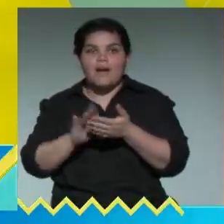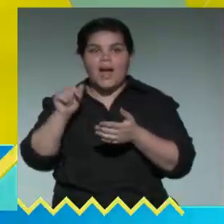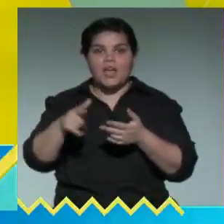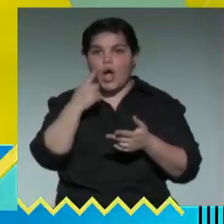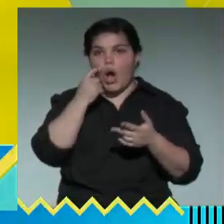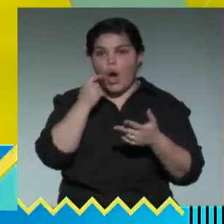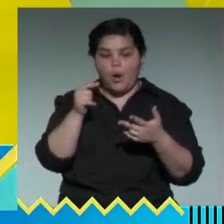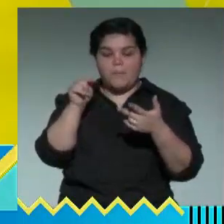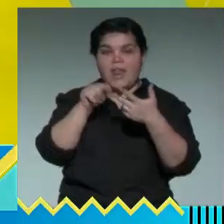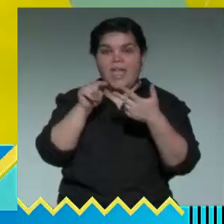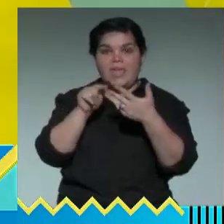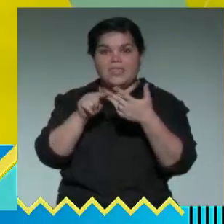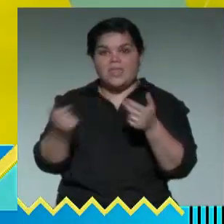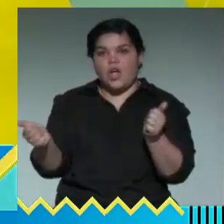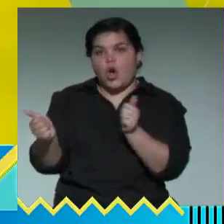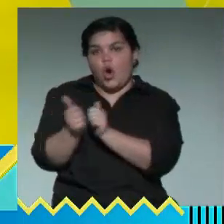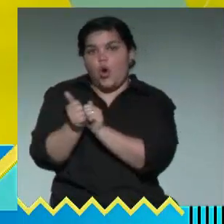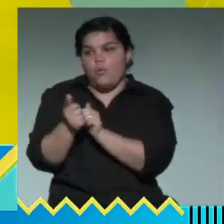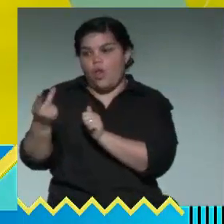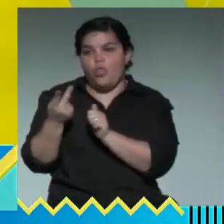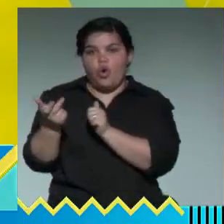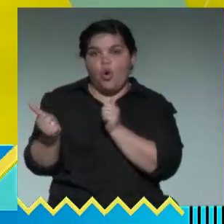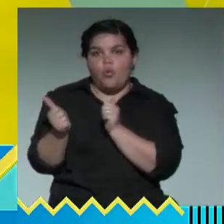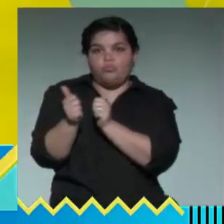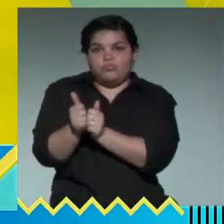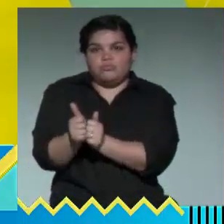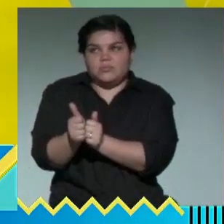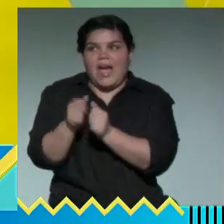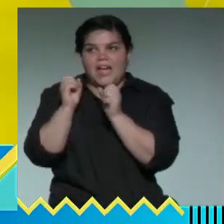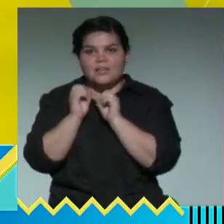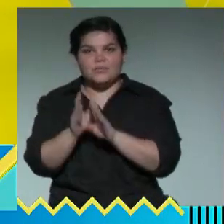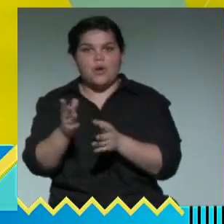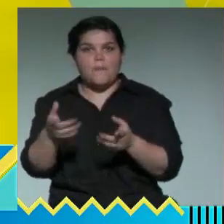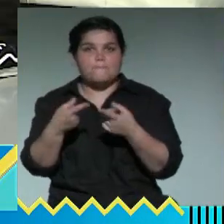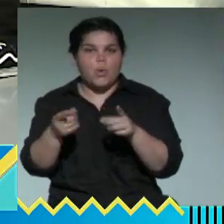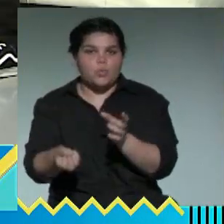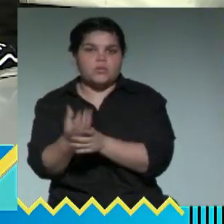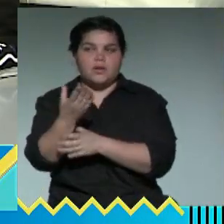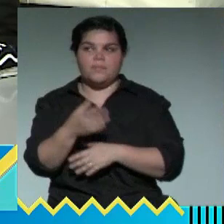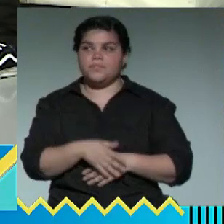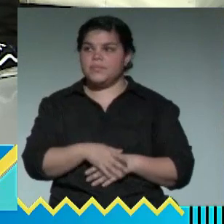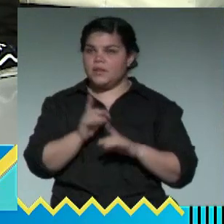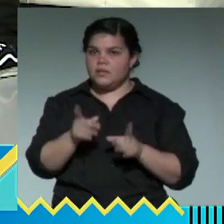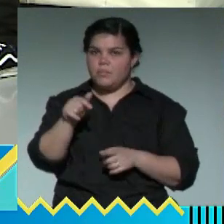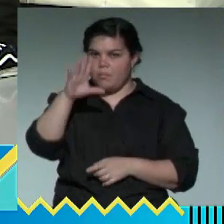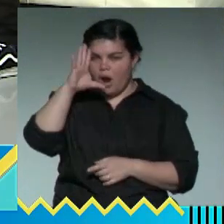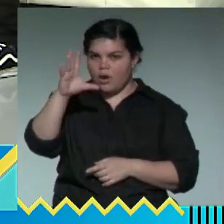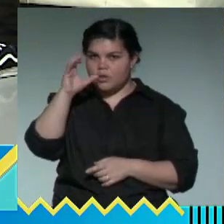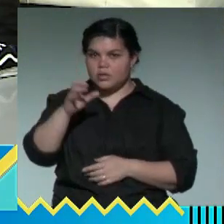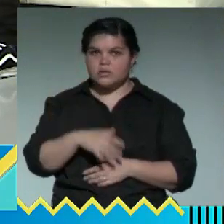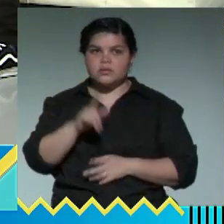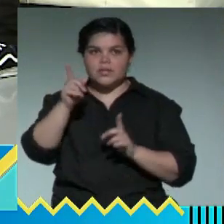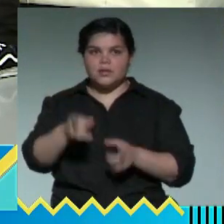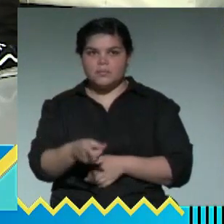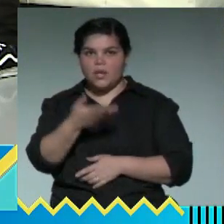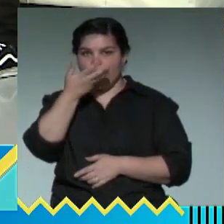momento su compañero ideal. Entonces generó por ahí eso, un poco sí, de... Sí, incluso vos, Pau, capaz que te acordás, pero hasta esa fascinación de